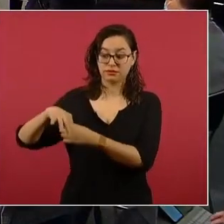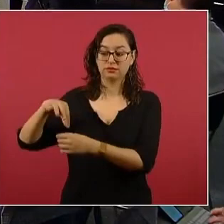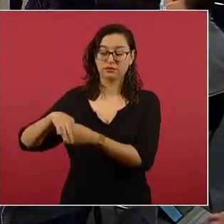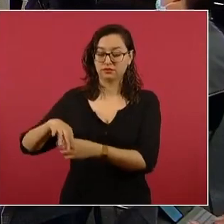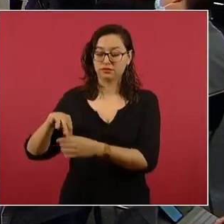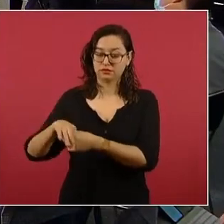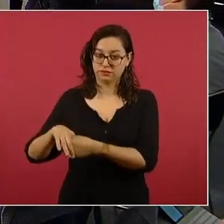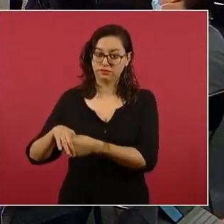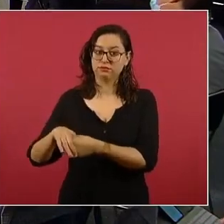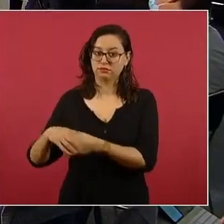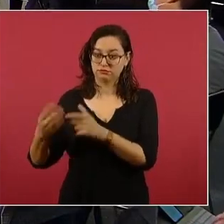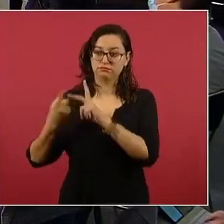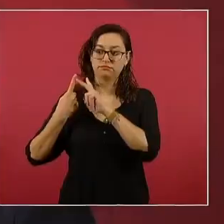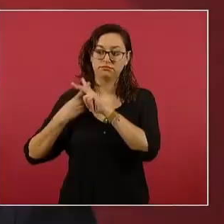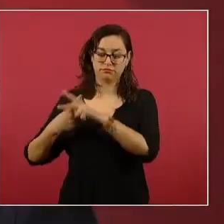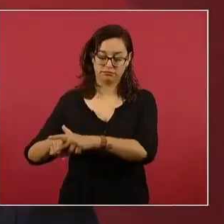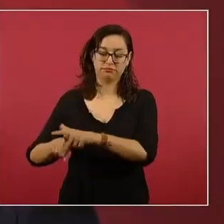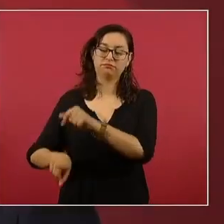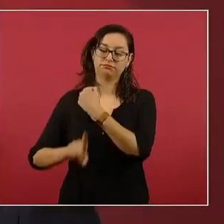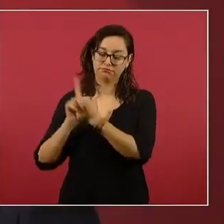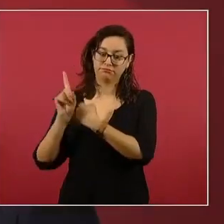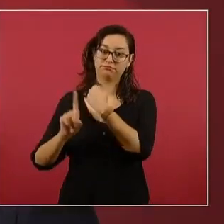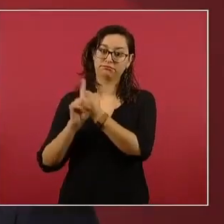¿no?, la temporada.